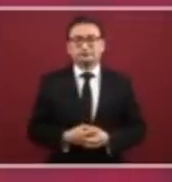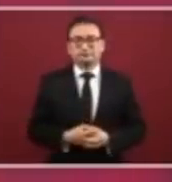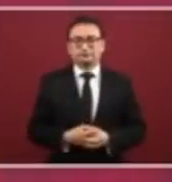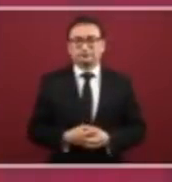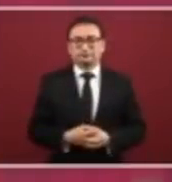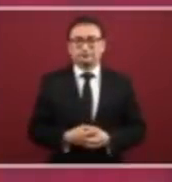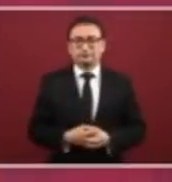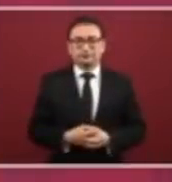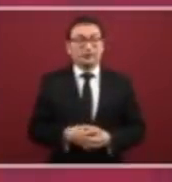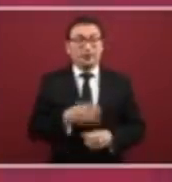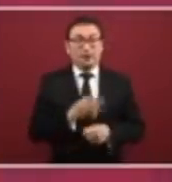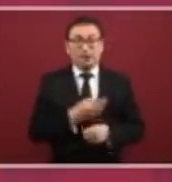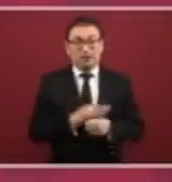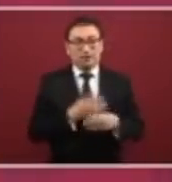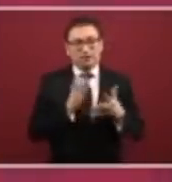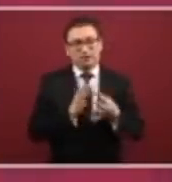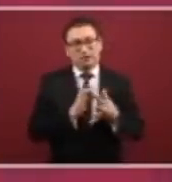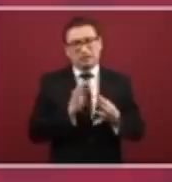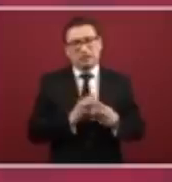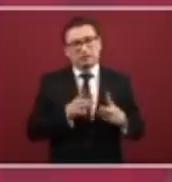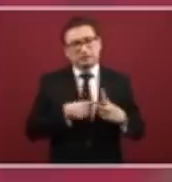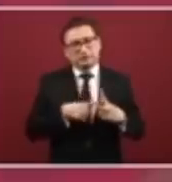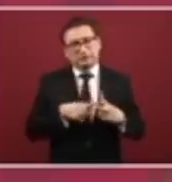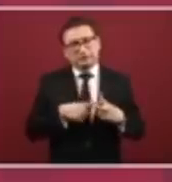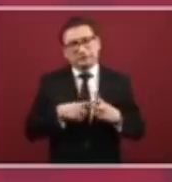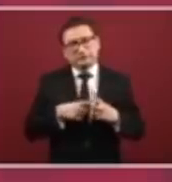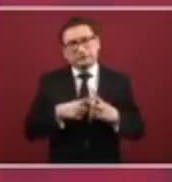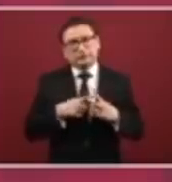de números.